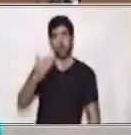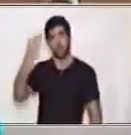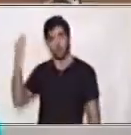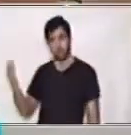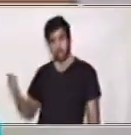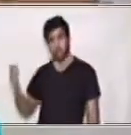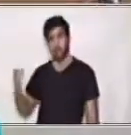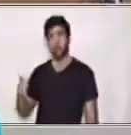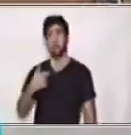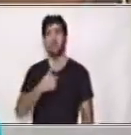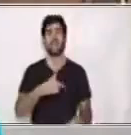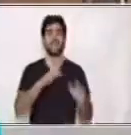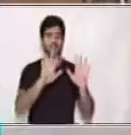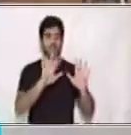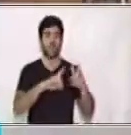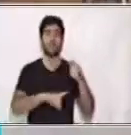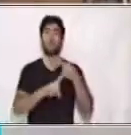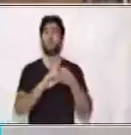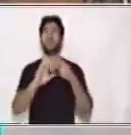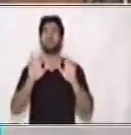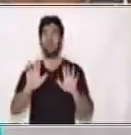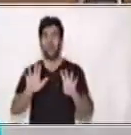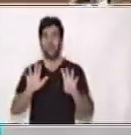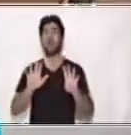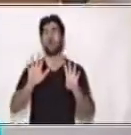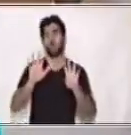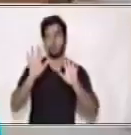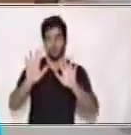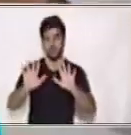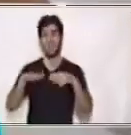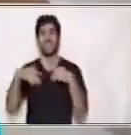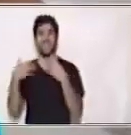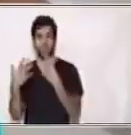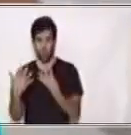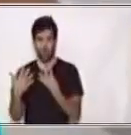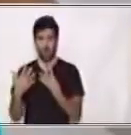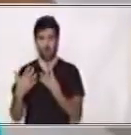Tengo 10 más 9, 19, mire.